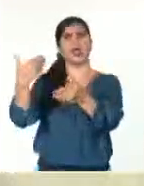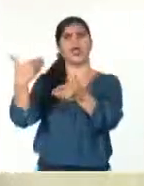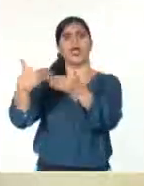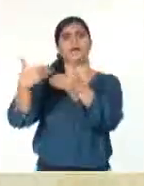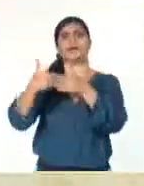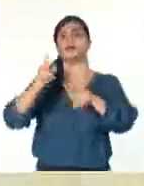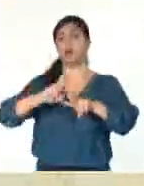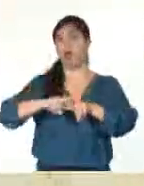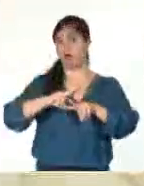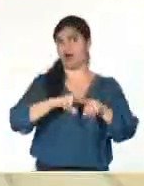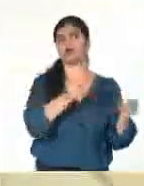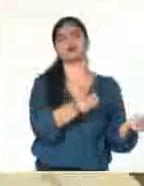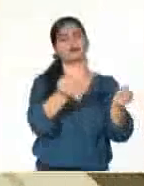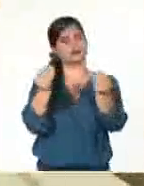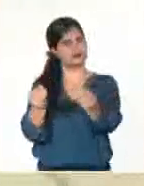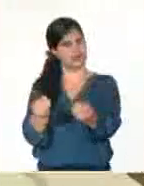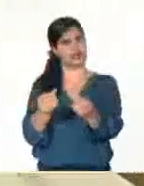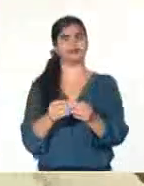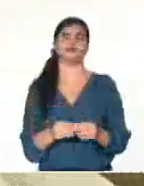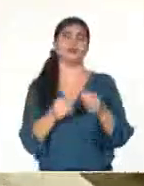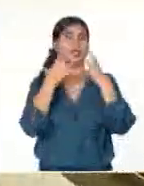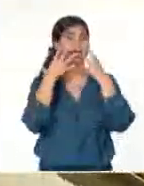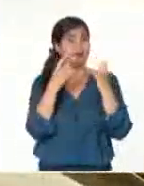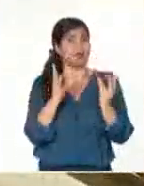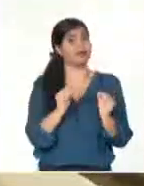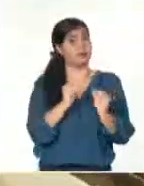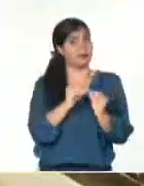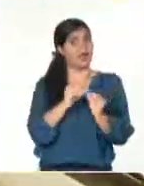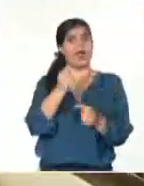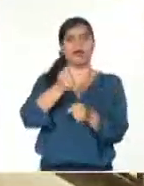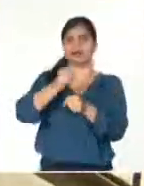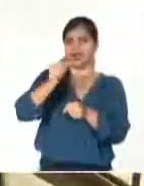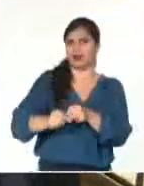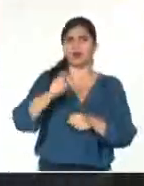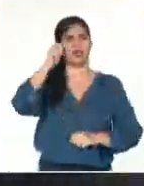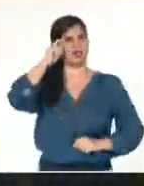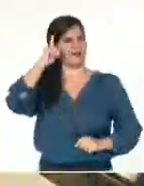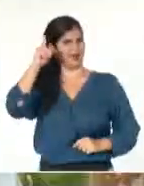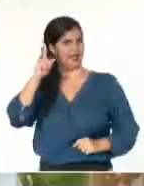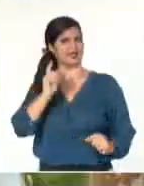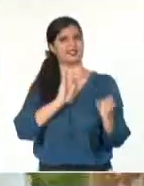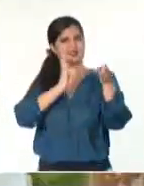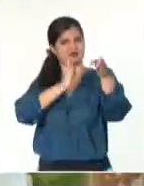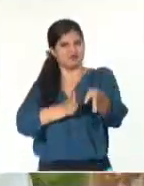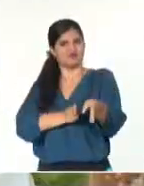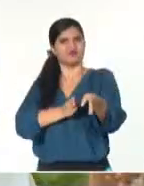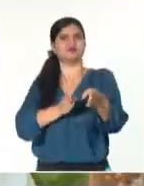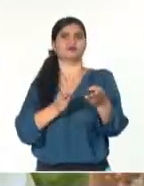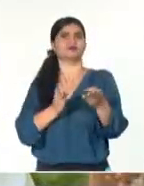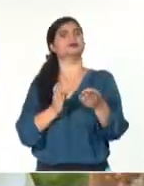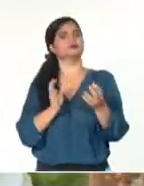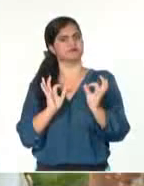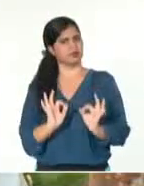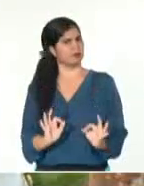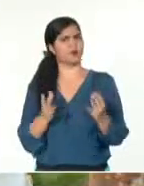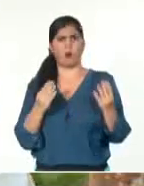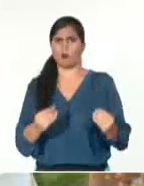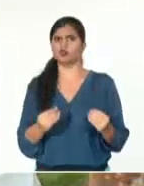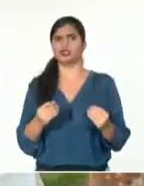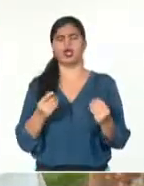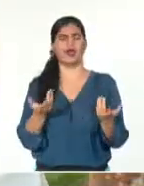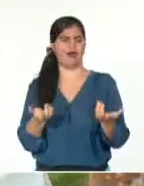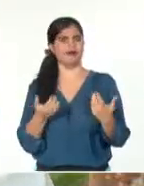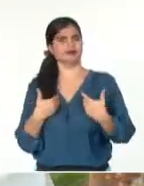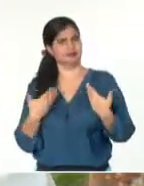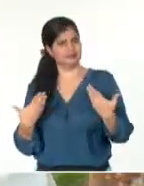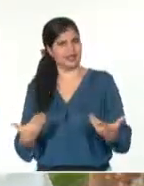Habana. Vital tener trabajadores dedicados y con experiencia. Bajo una base agroecológica con el ecosistema donde